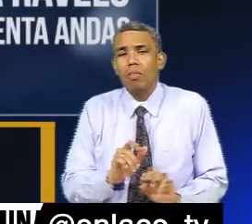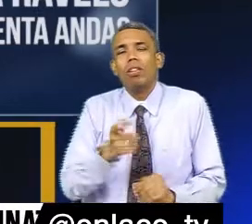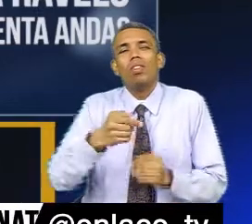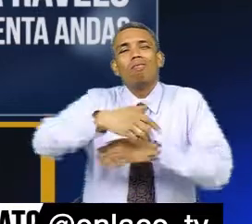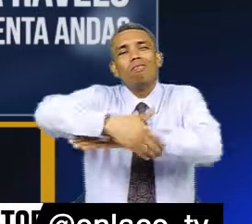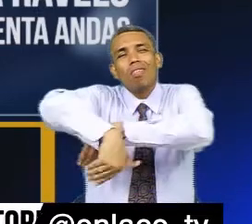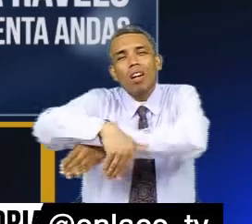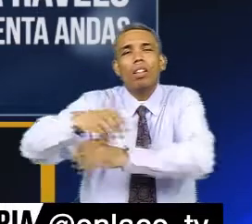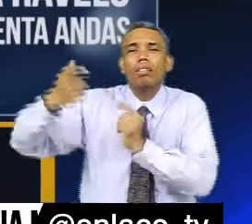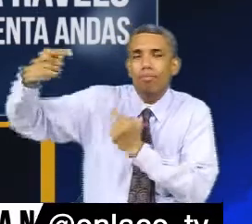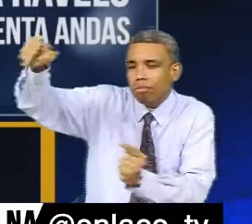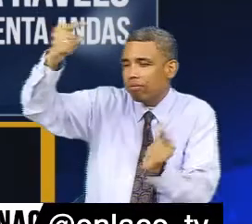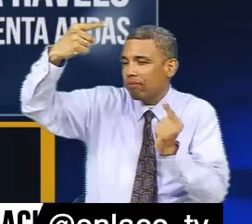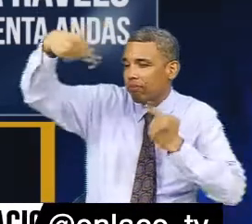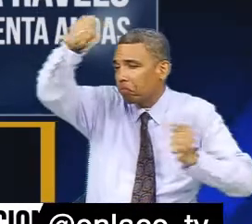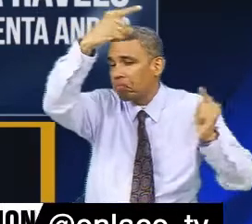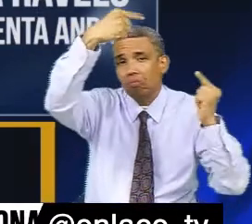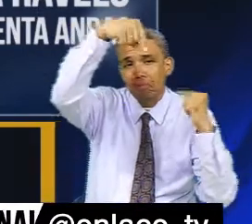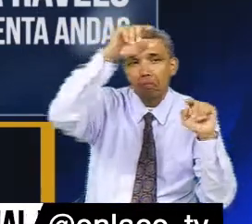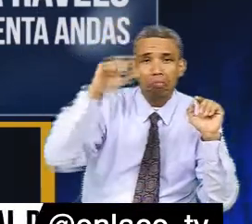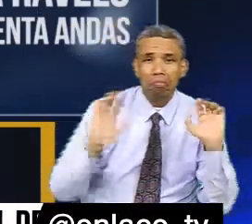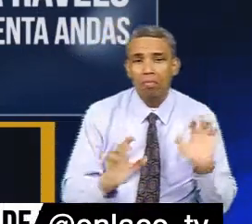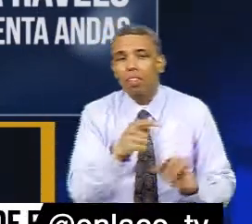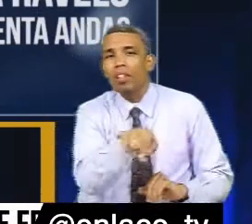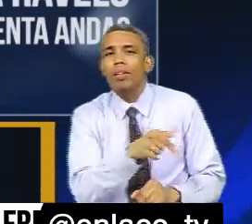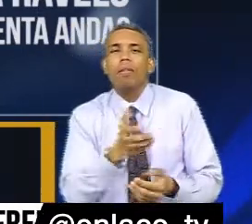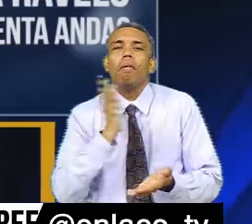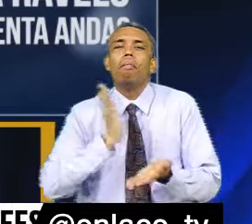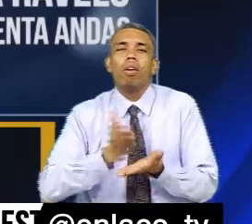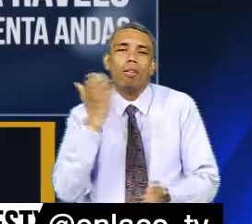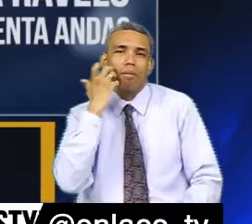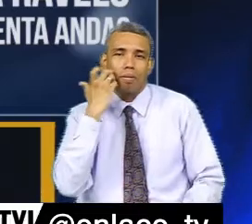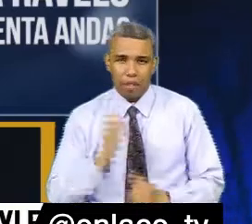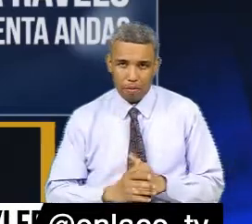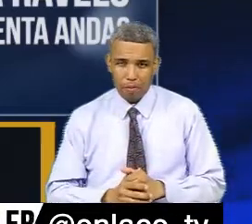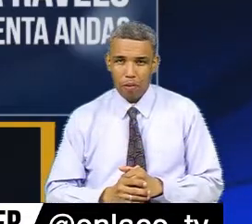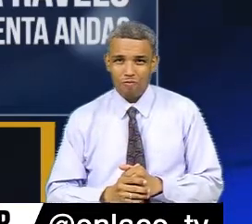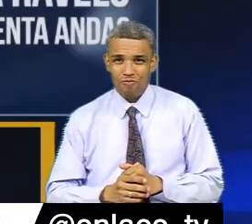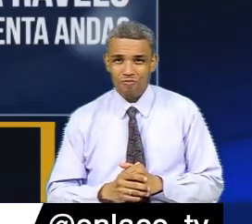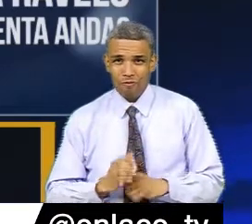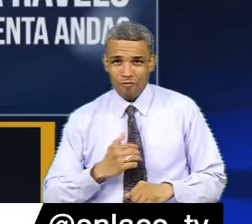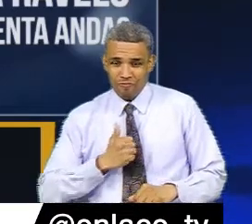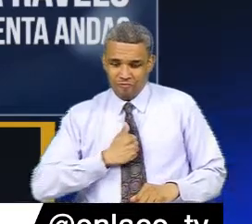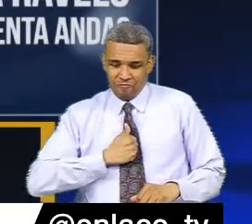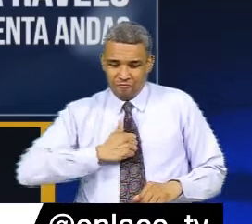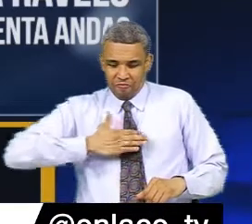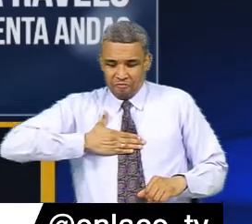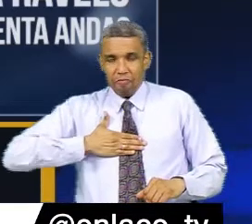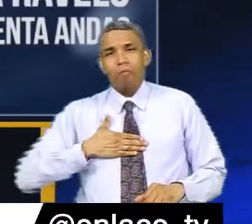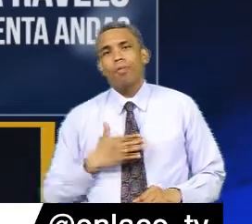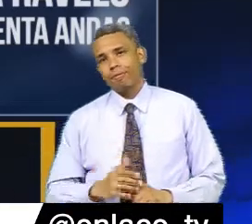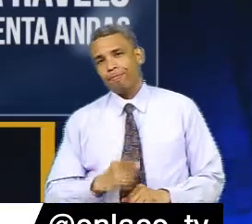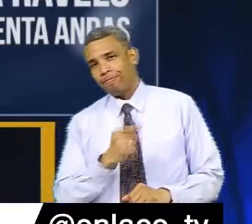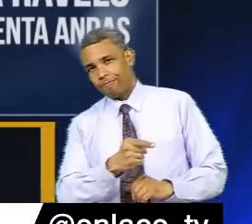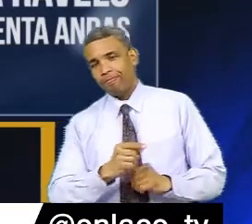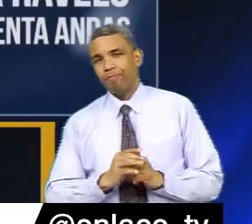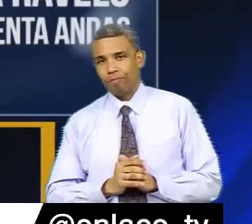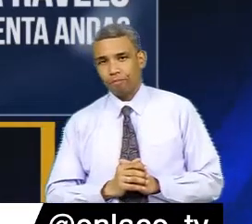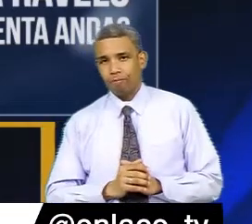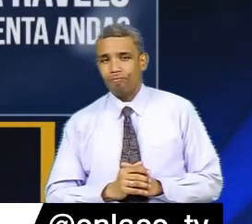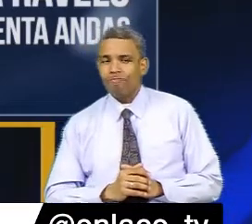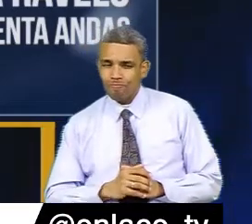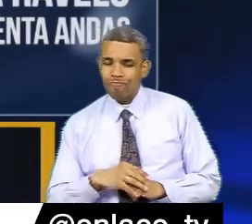campañas de salud, campañas de limpieza. Es un trabajo de verdad muy, muy duro, me refiero